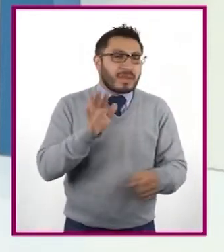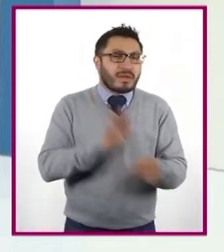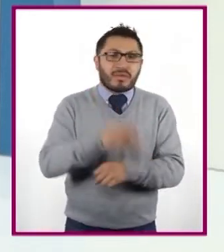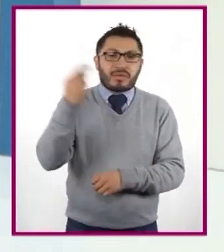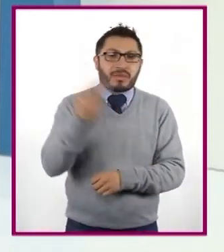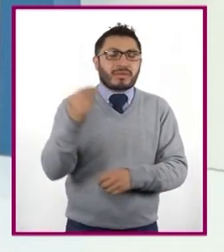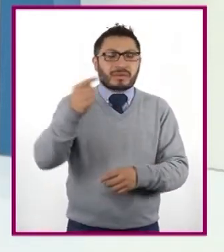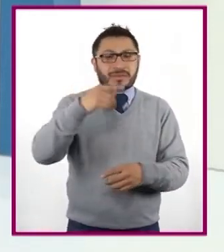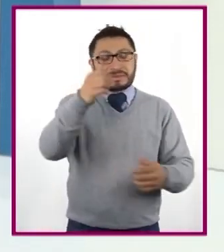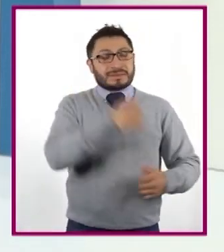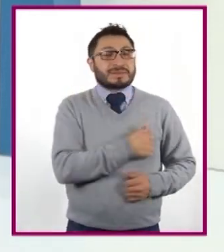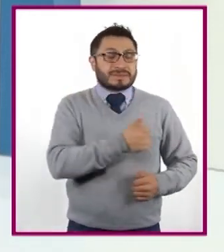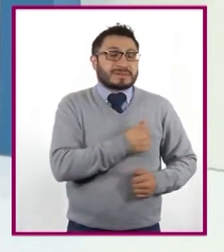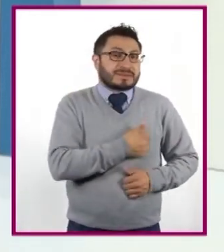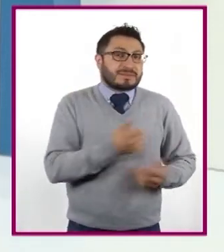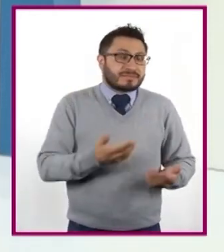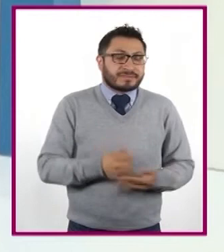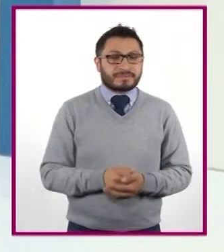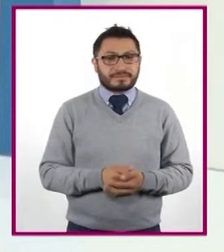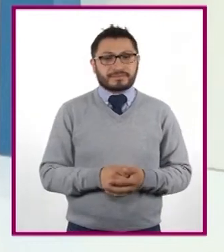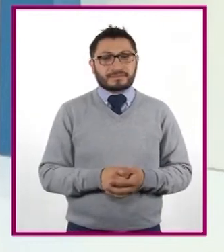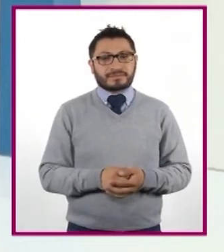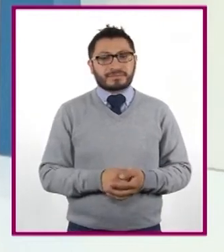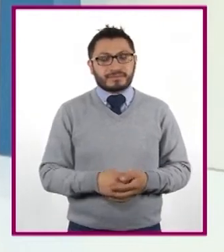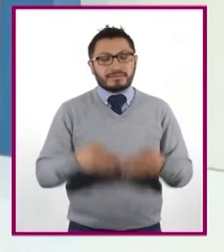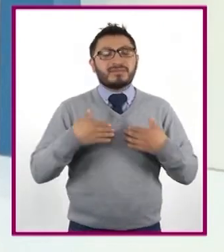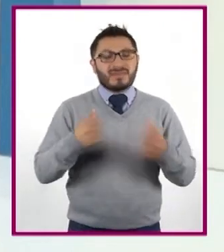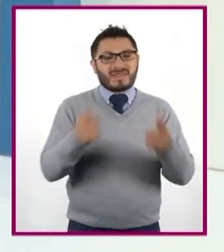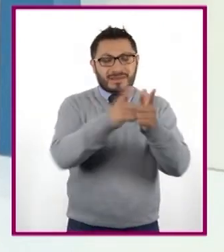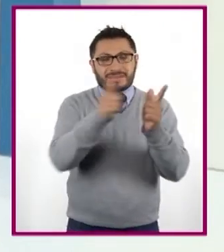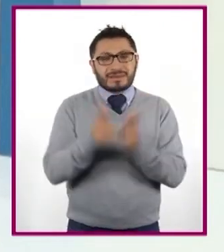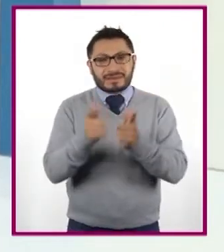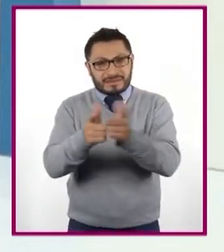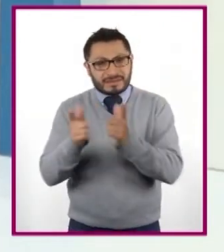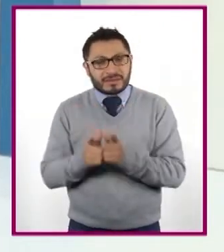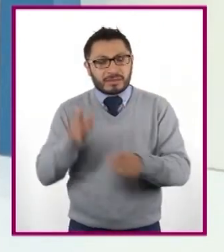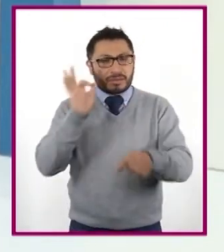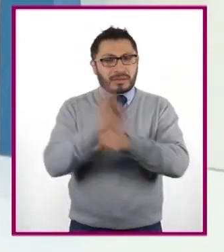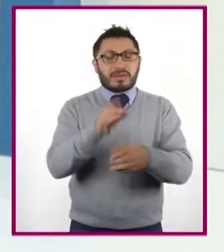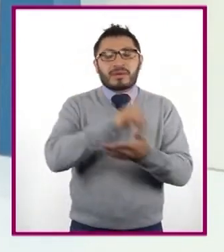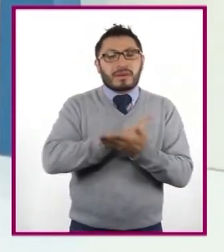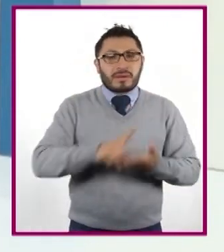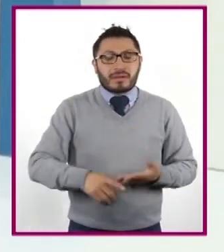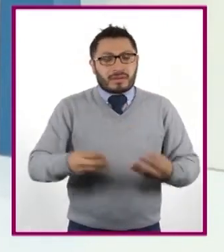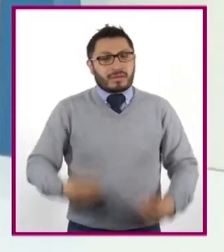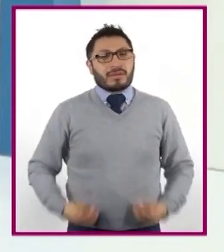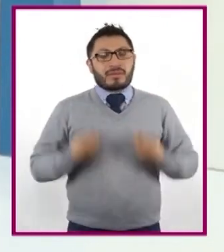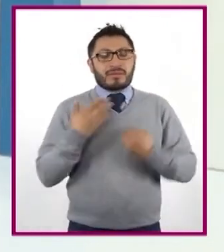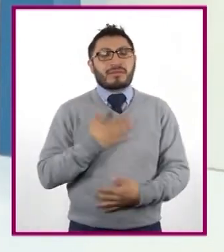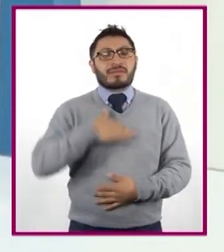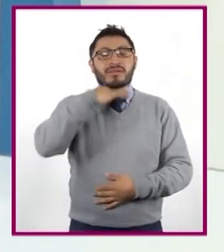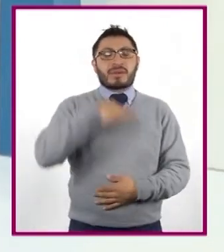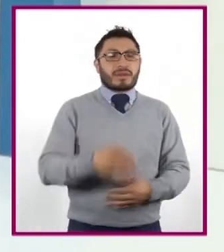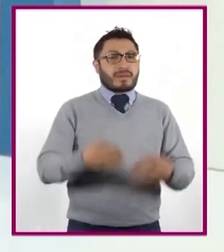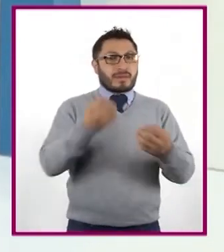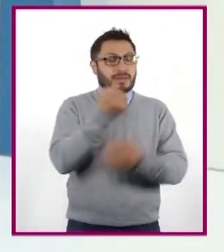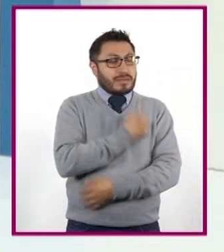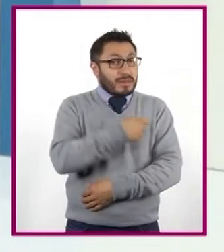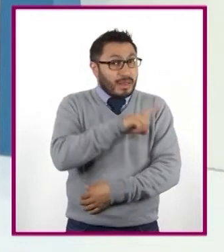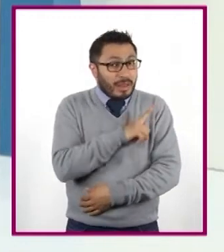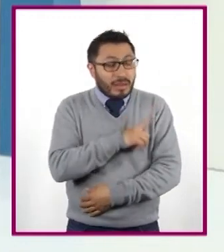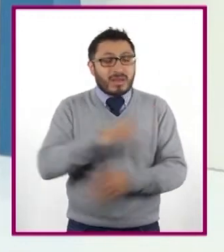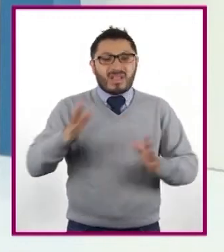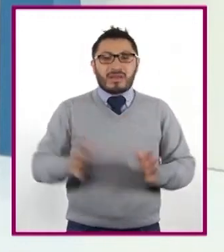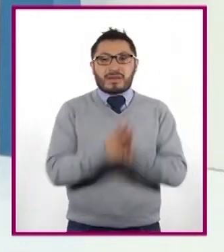atribuciones de la autoridad. Entendí que estos grupos defienden los derechos a una vida digna y saludable, que promueven